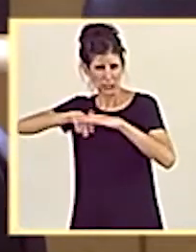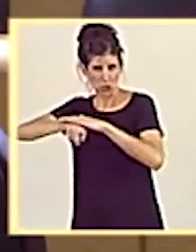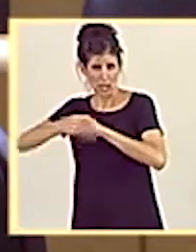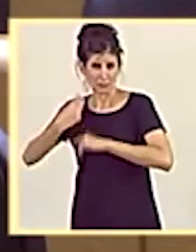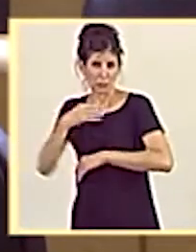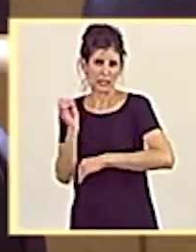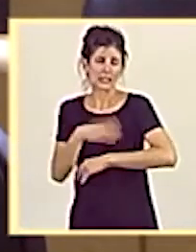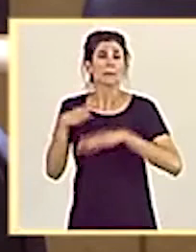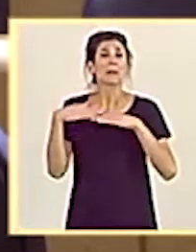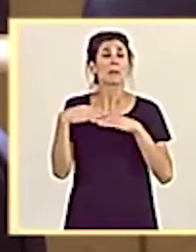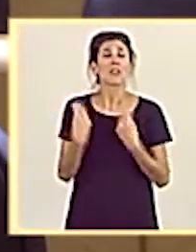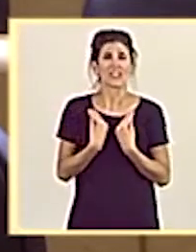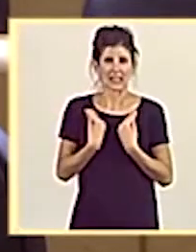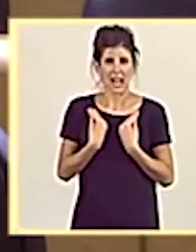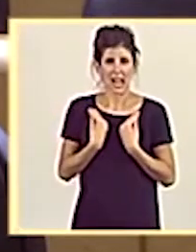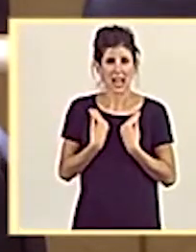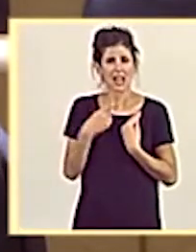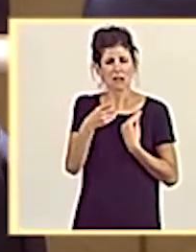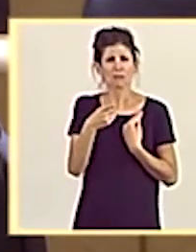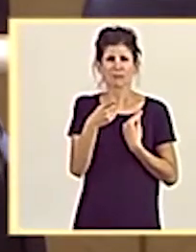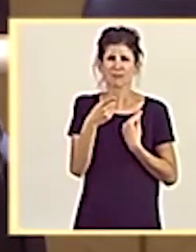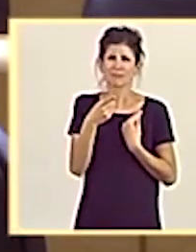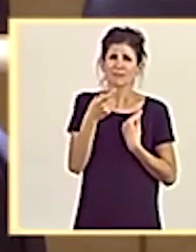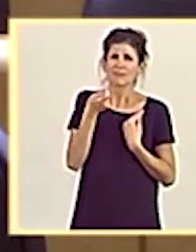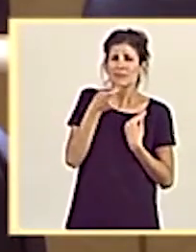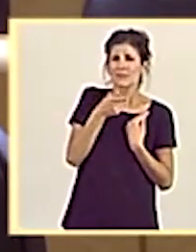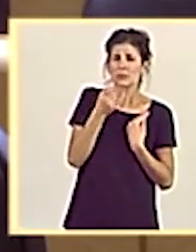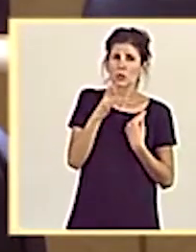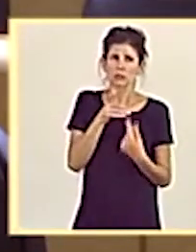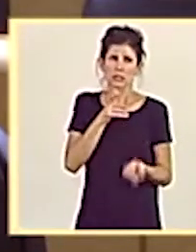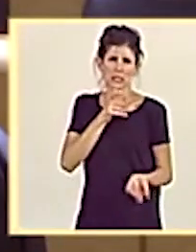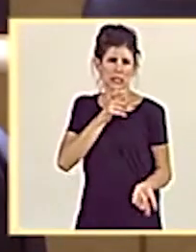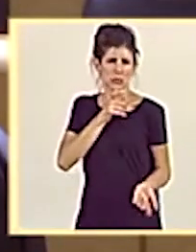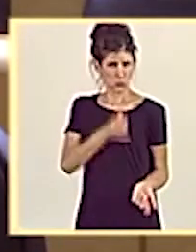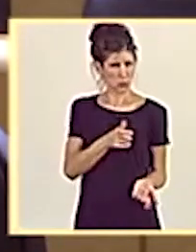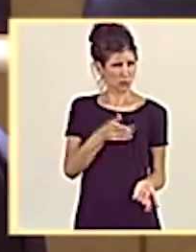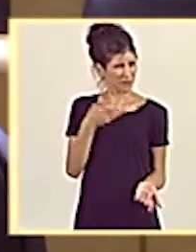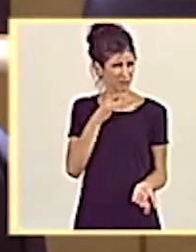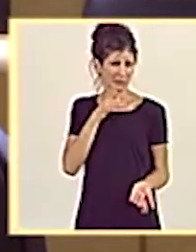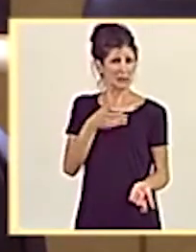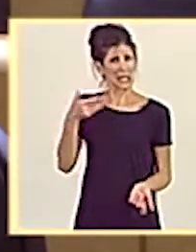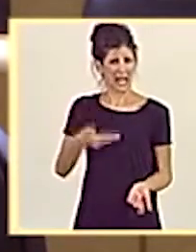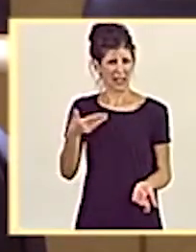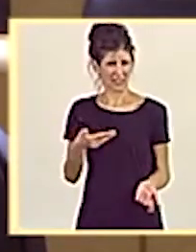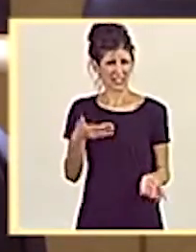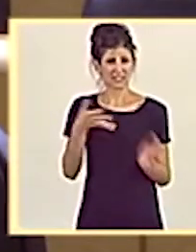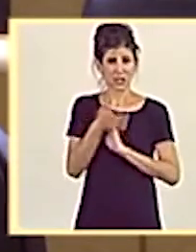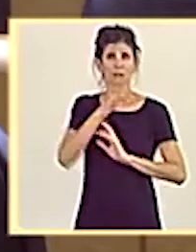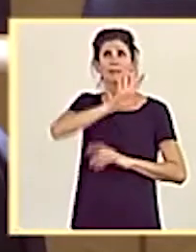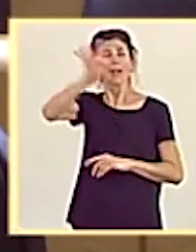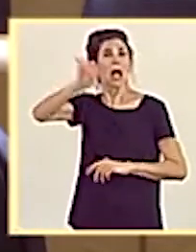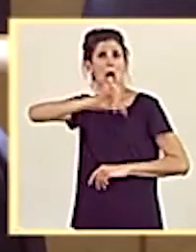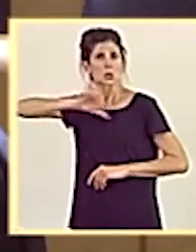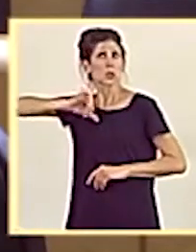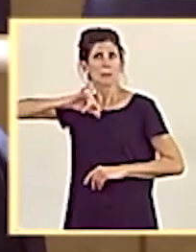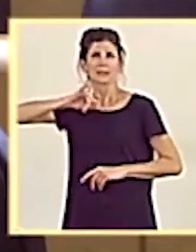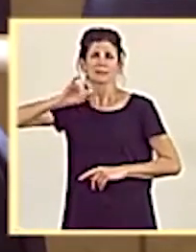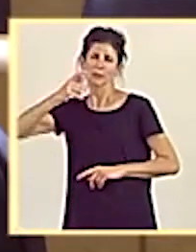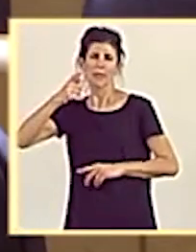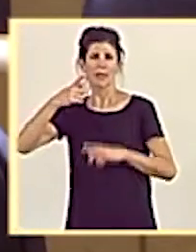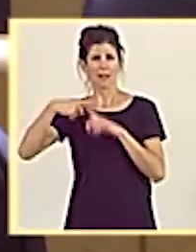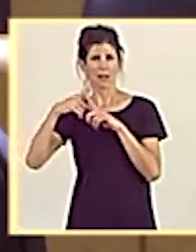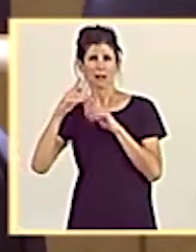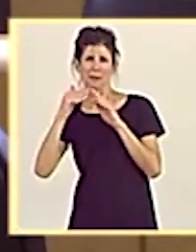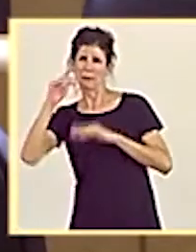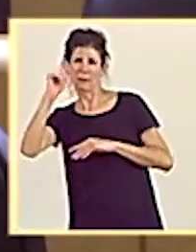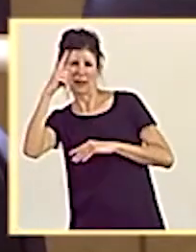vital. Eso fue, de nuevo, un insulto grave, de nuevo, a entender que había comunidades autónomas de primera, otras de segunda